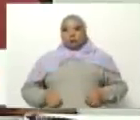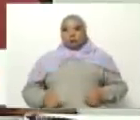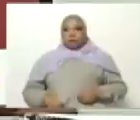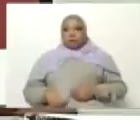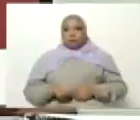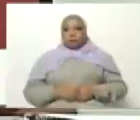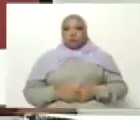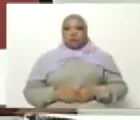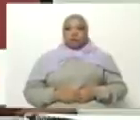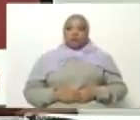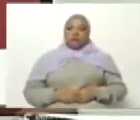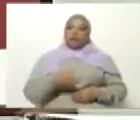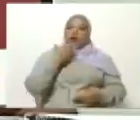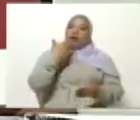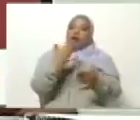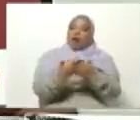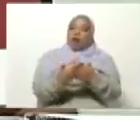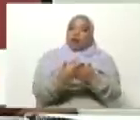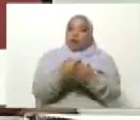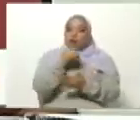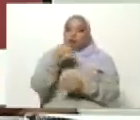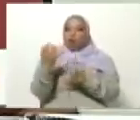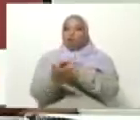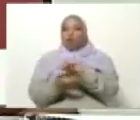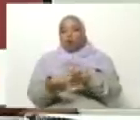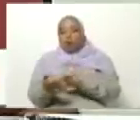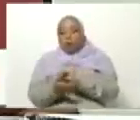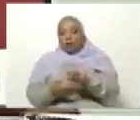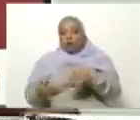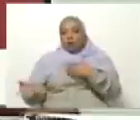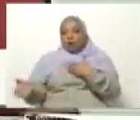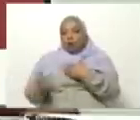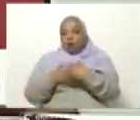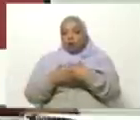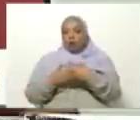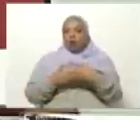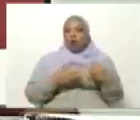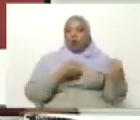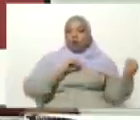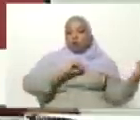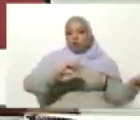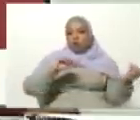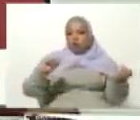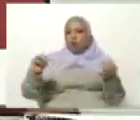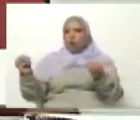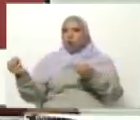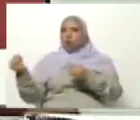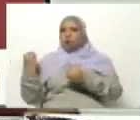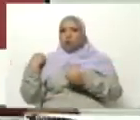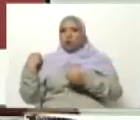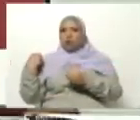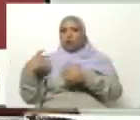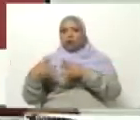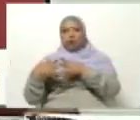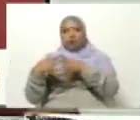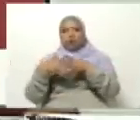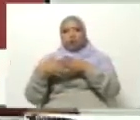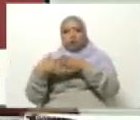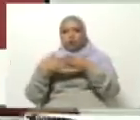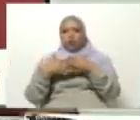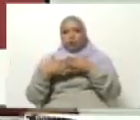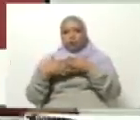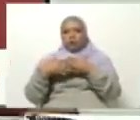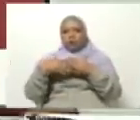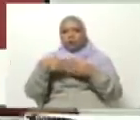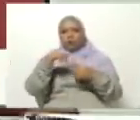que gracias a las sanciones que ellos promovieron, que ellos pidieron, que ellos solicitaron, se le ha hecho daño a